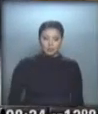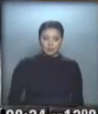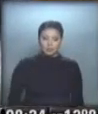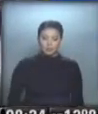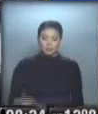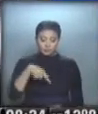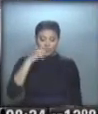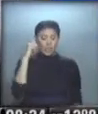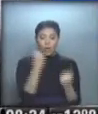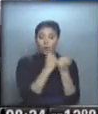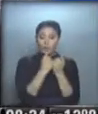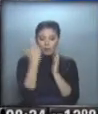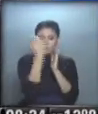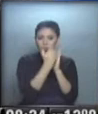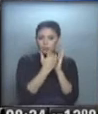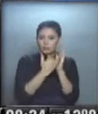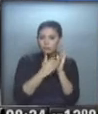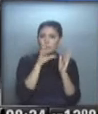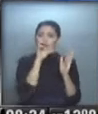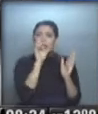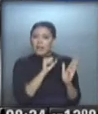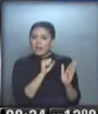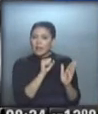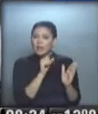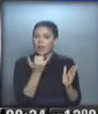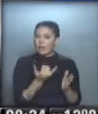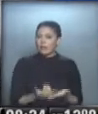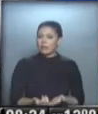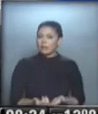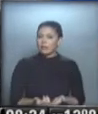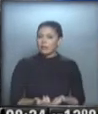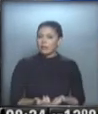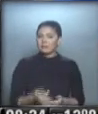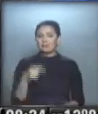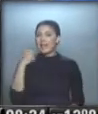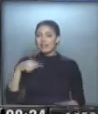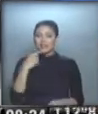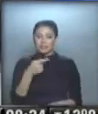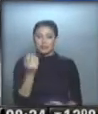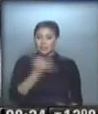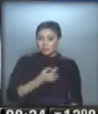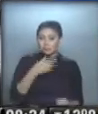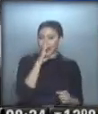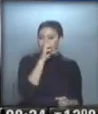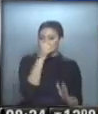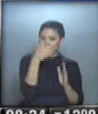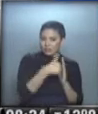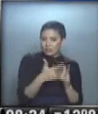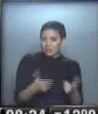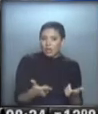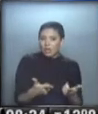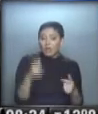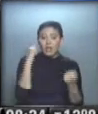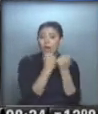este acuerdo tiene cláusulas secretas de acuerdo no tiene cláusulas secretas el